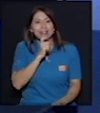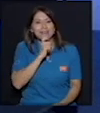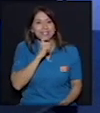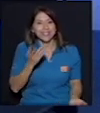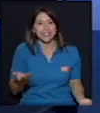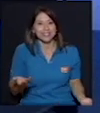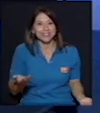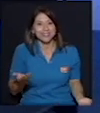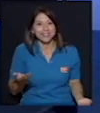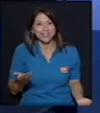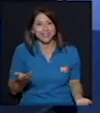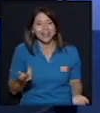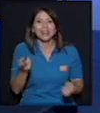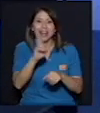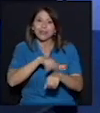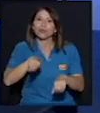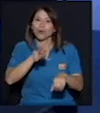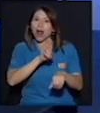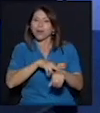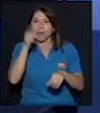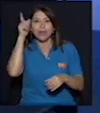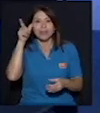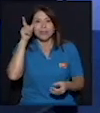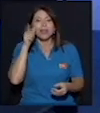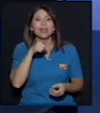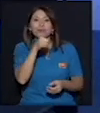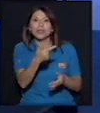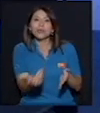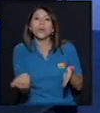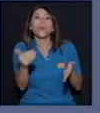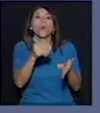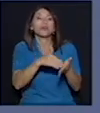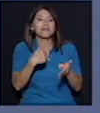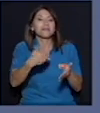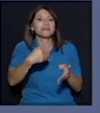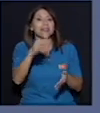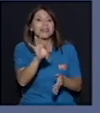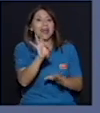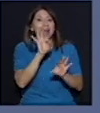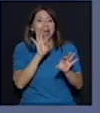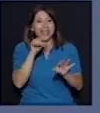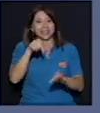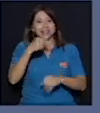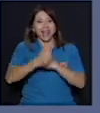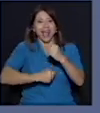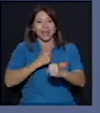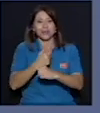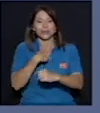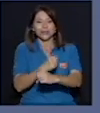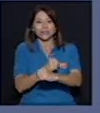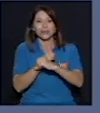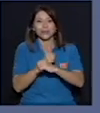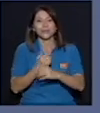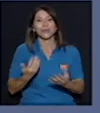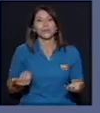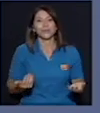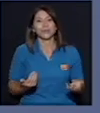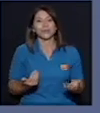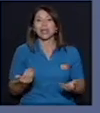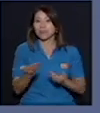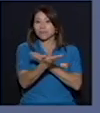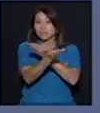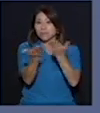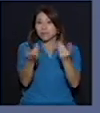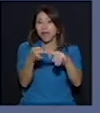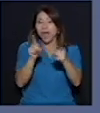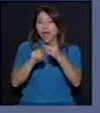Naturalmente que lo tendremos de vuelta varias veces este año, estoy seguro. Y a las amigas